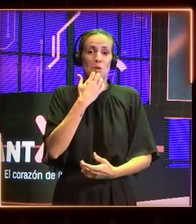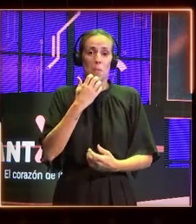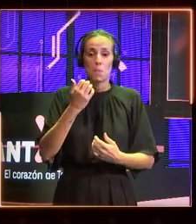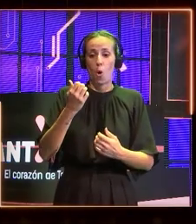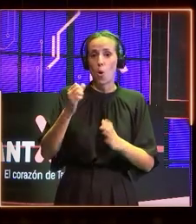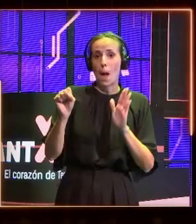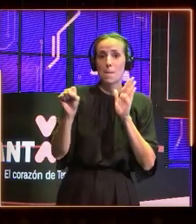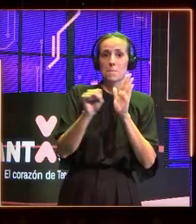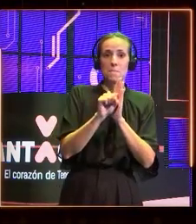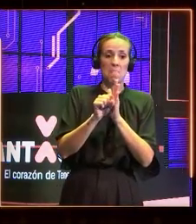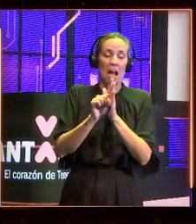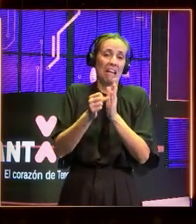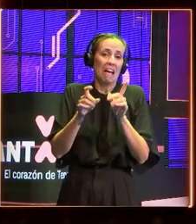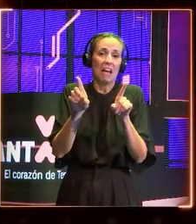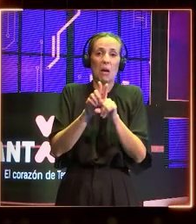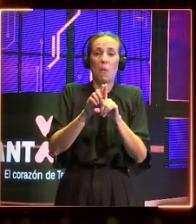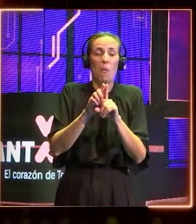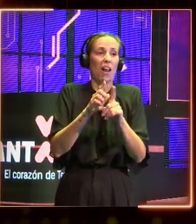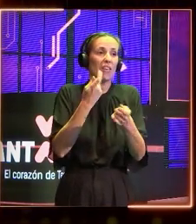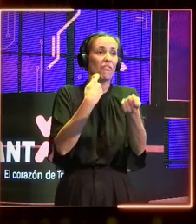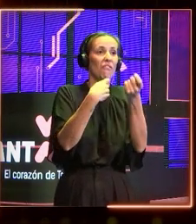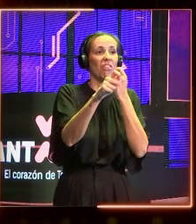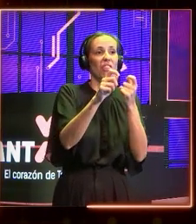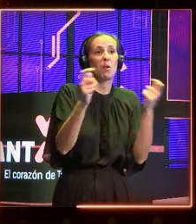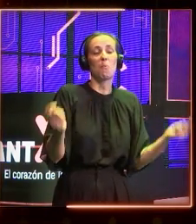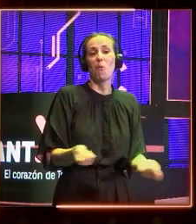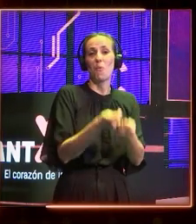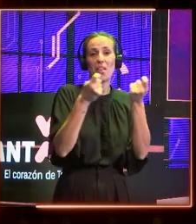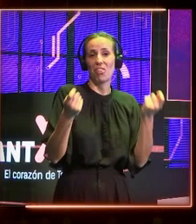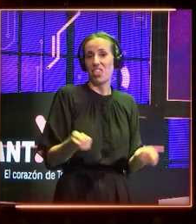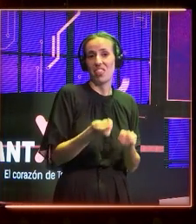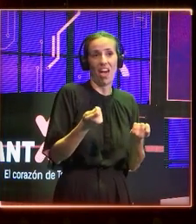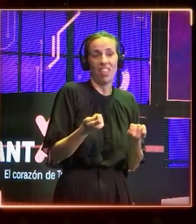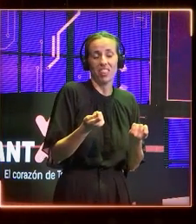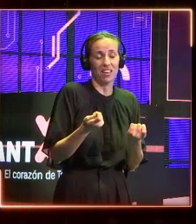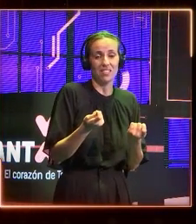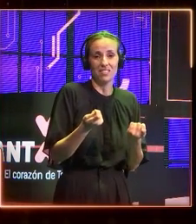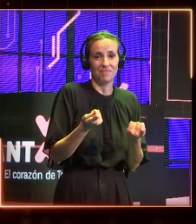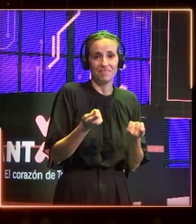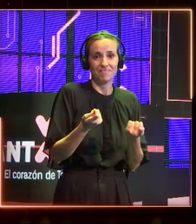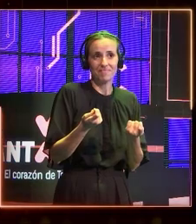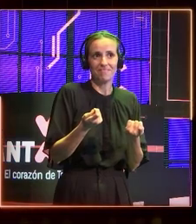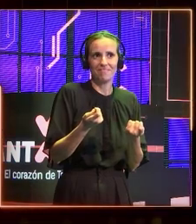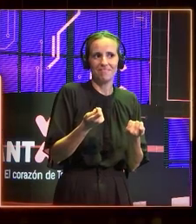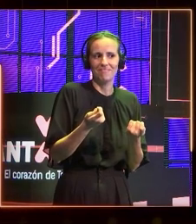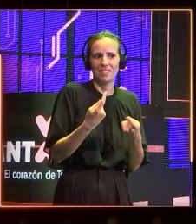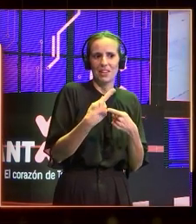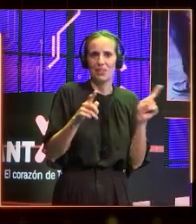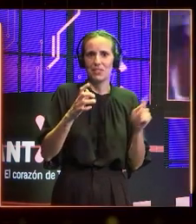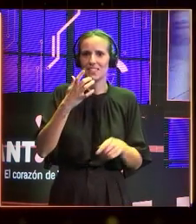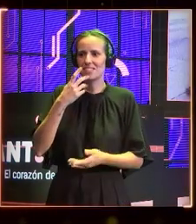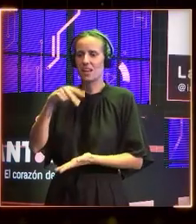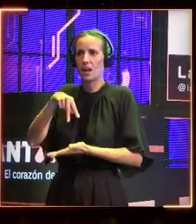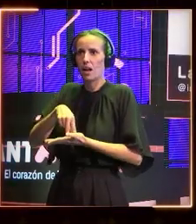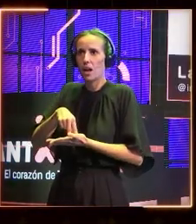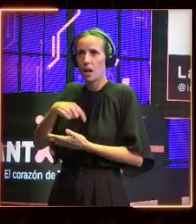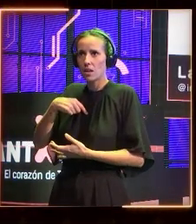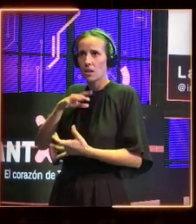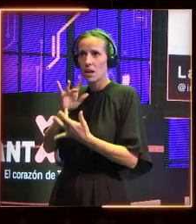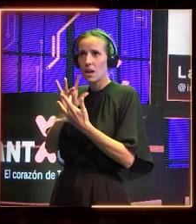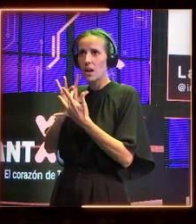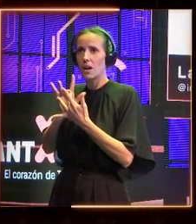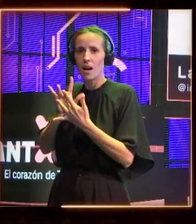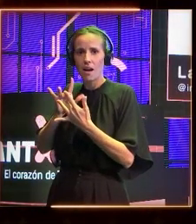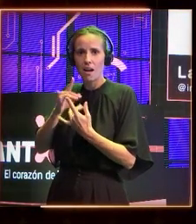marca de una forma eh publicitaria donde que a que realmente tú formes parte del anuncio y te toque el